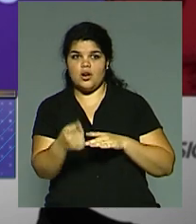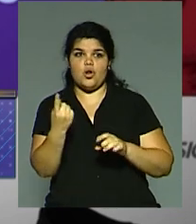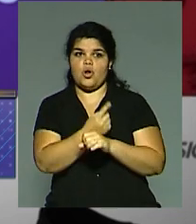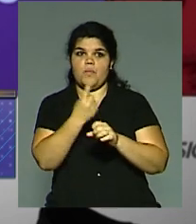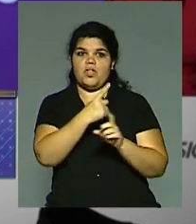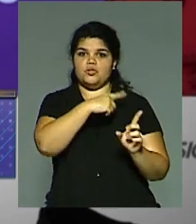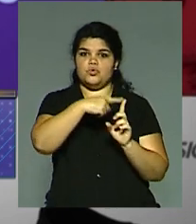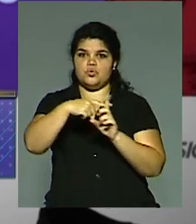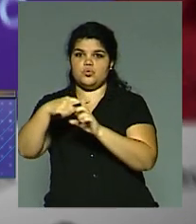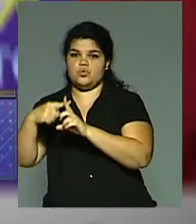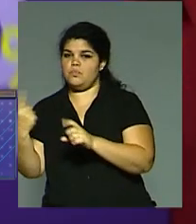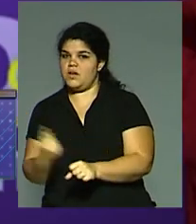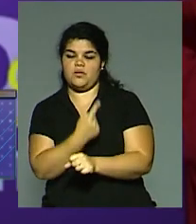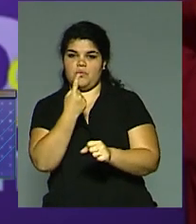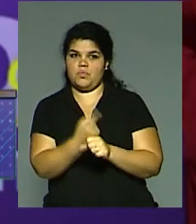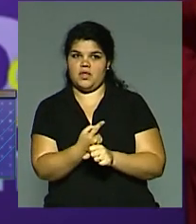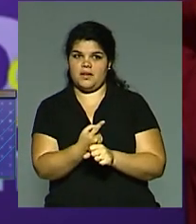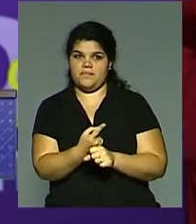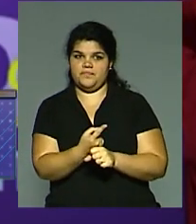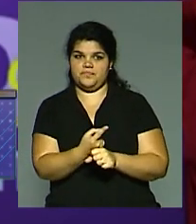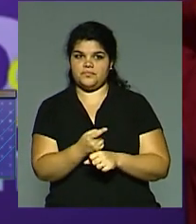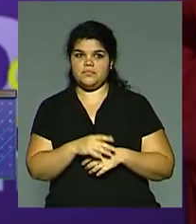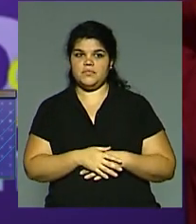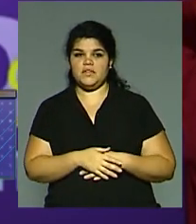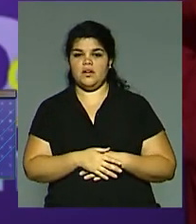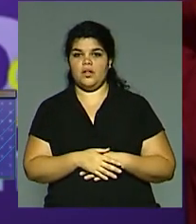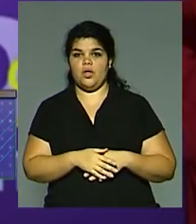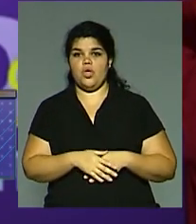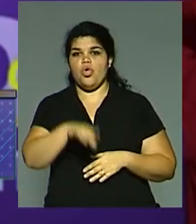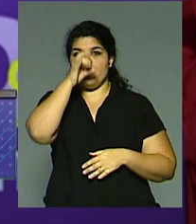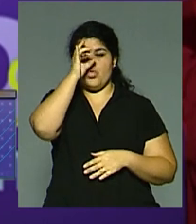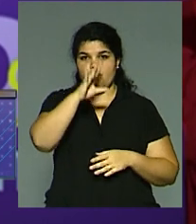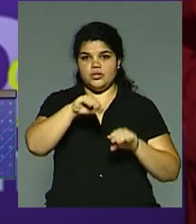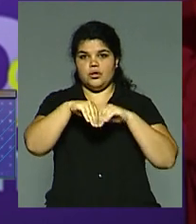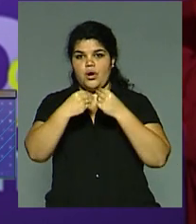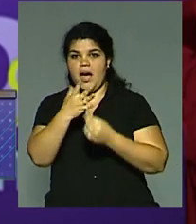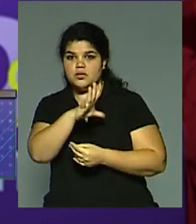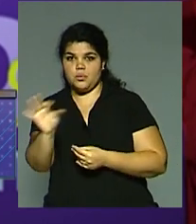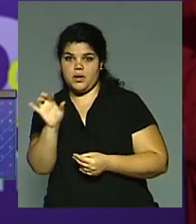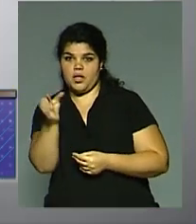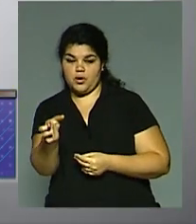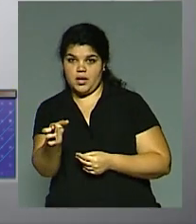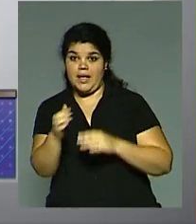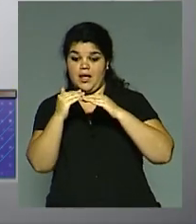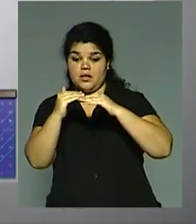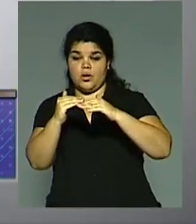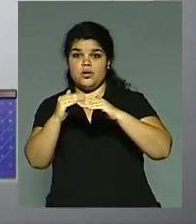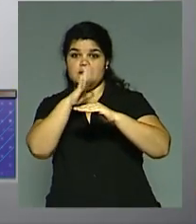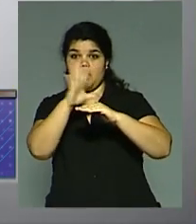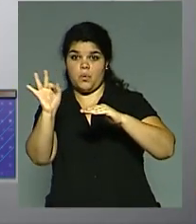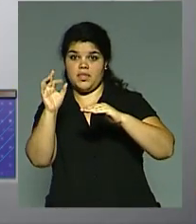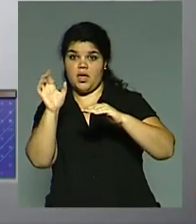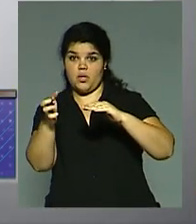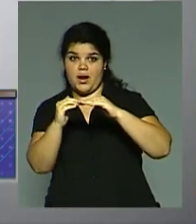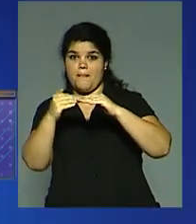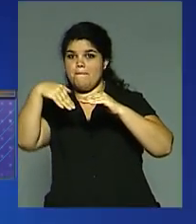nadie quiere hacerlo. No se puede sumar. Es 12 de 50 y no van a pagar nada. Pasando los $50, lo que se va a hacer es pagar.